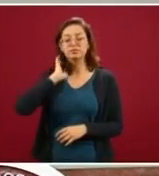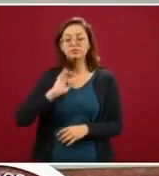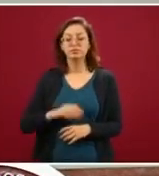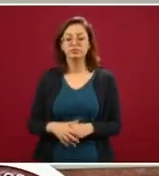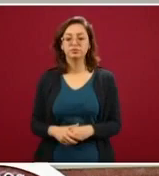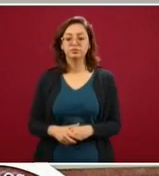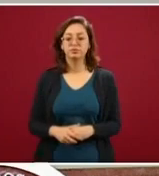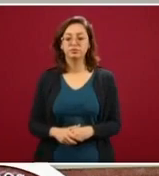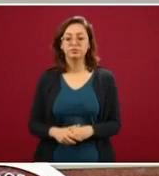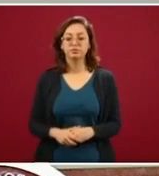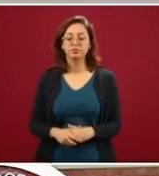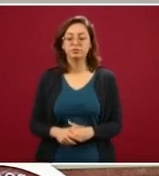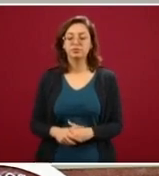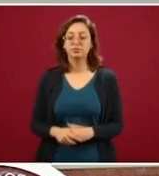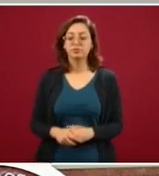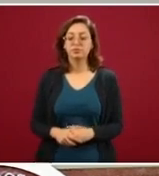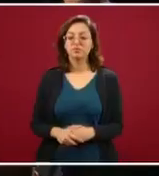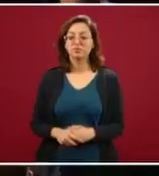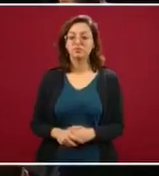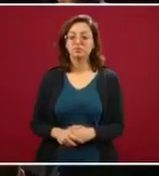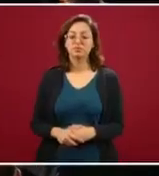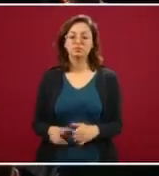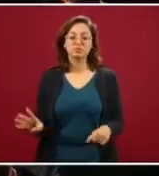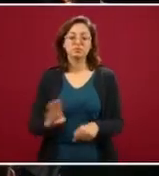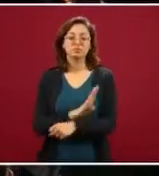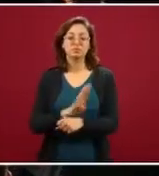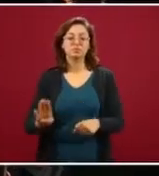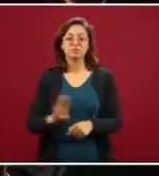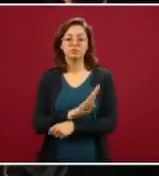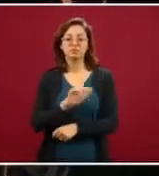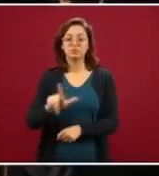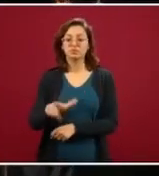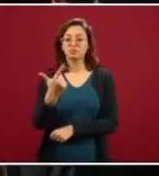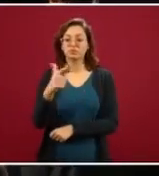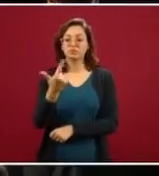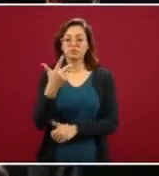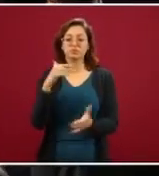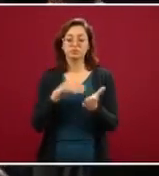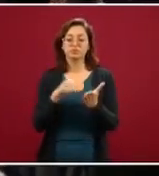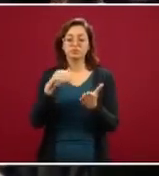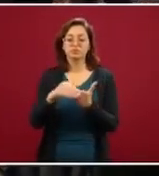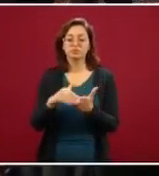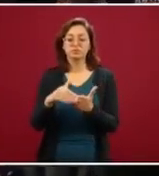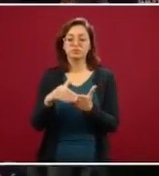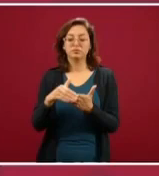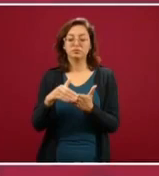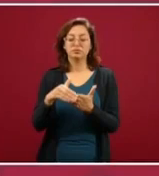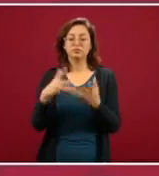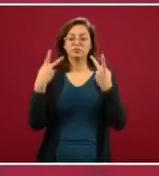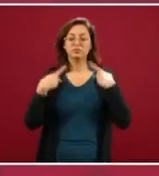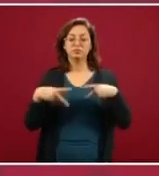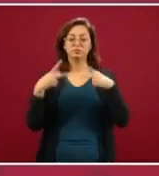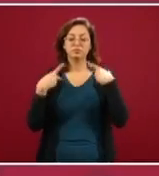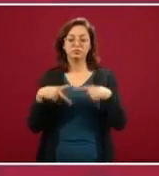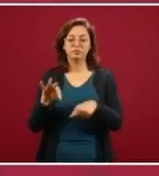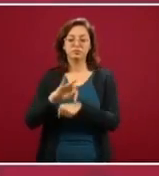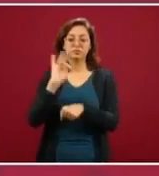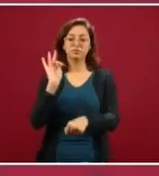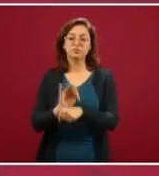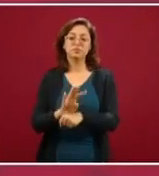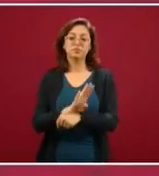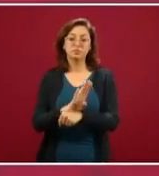tiene un alcance en beneficio de 12 millones de personas.